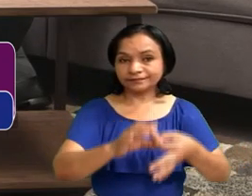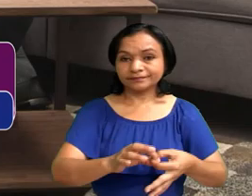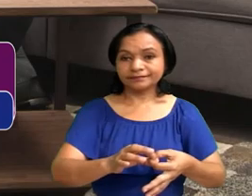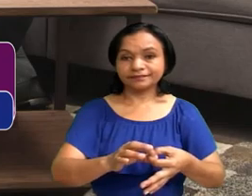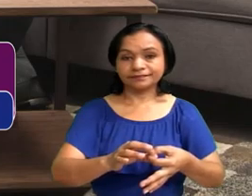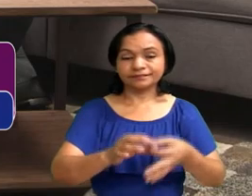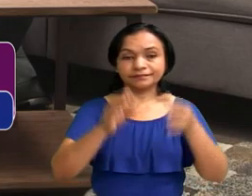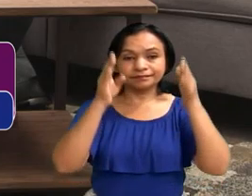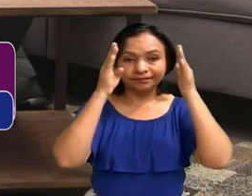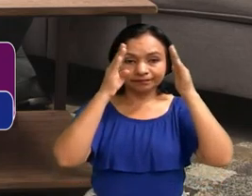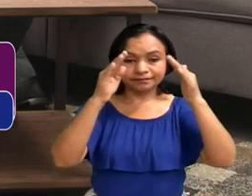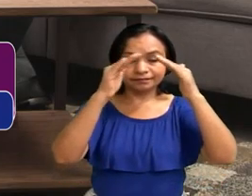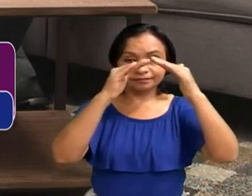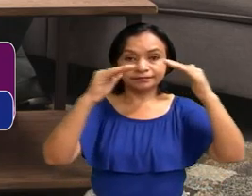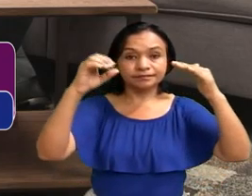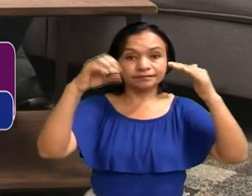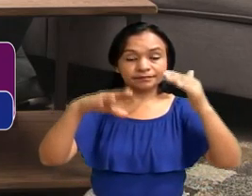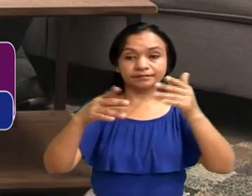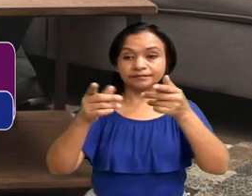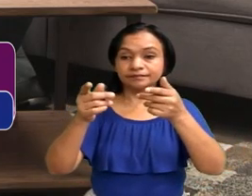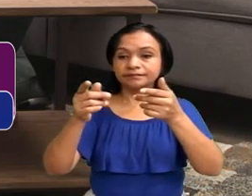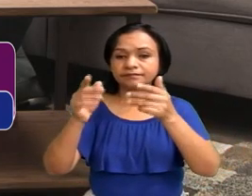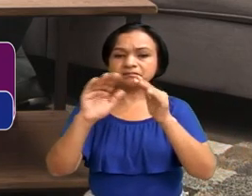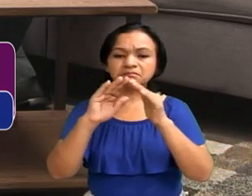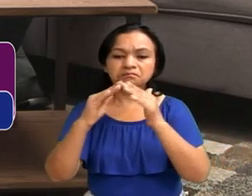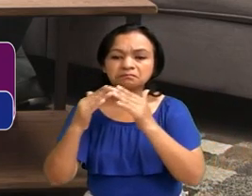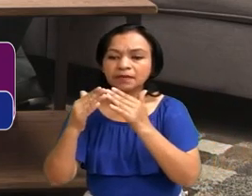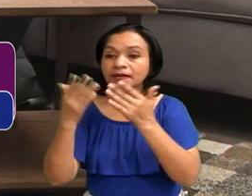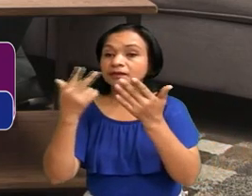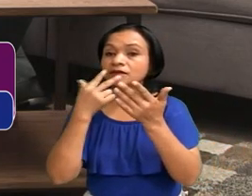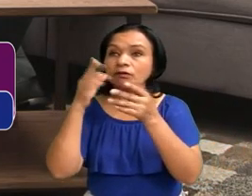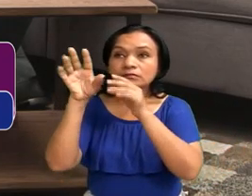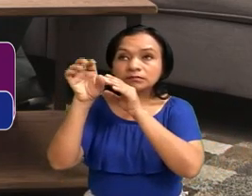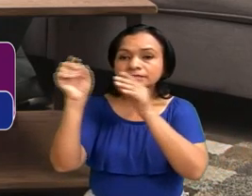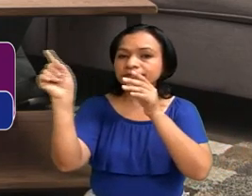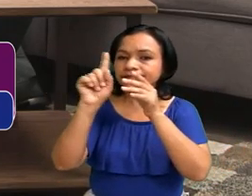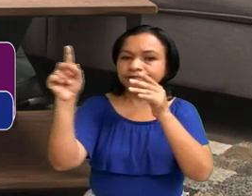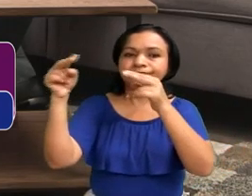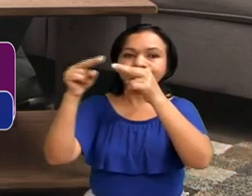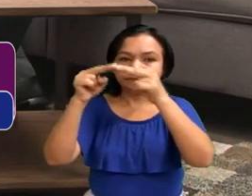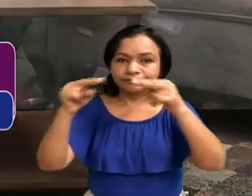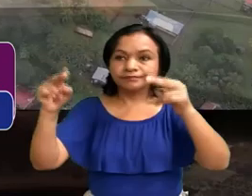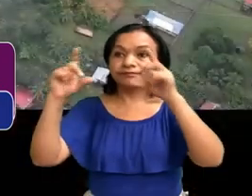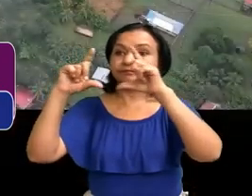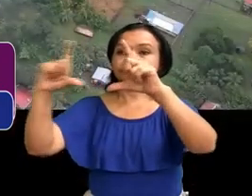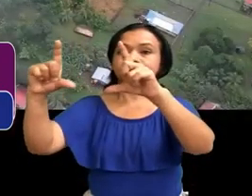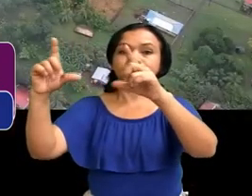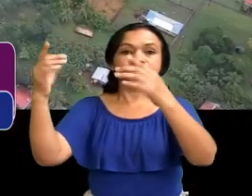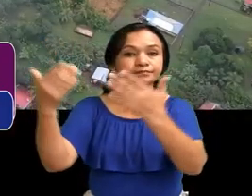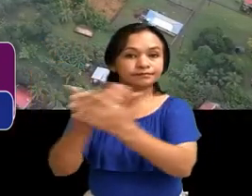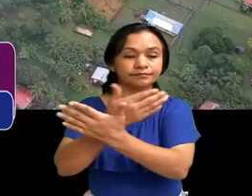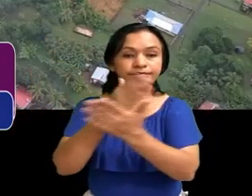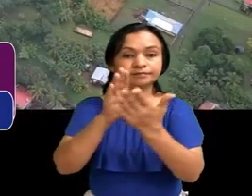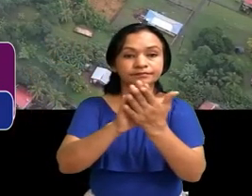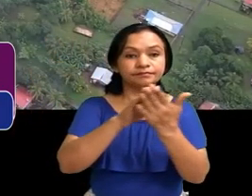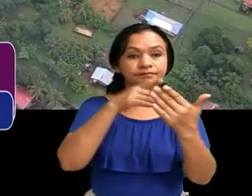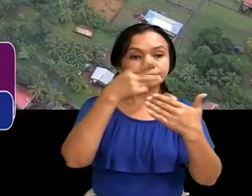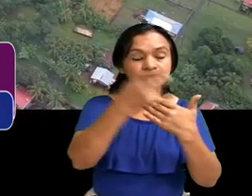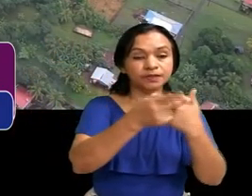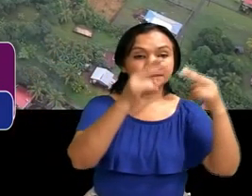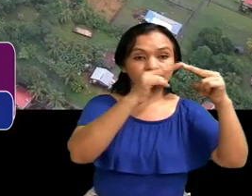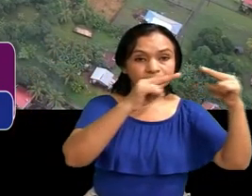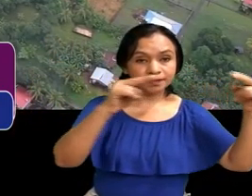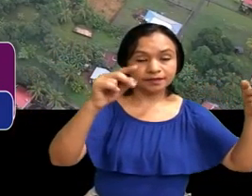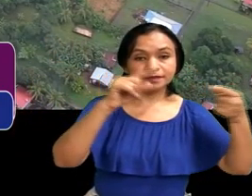hay cobertura eléctrica, normalización de asentamientos, ampliación del sistema interconectado nacional, programas de eficiencia